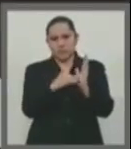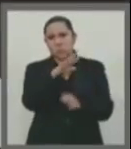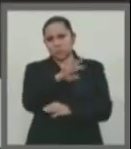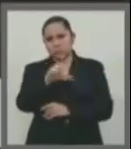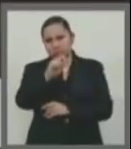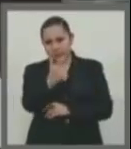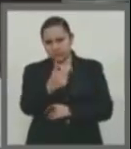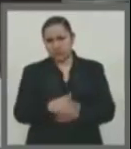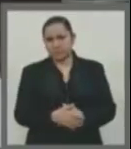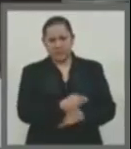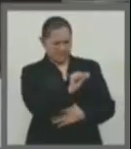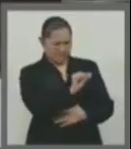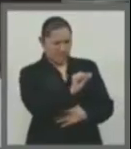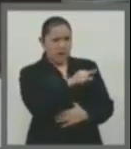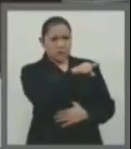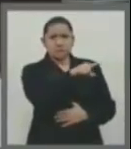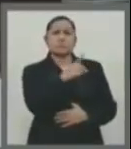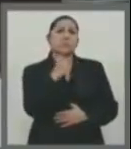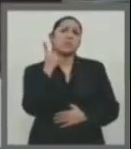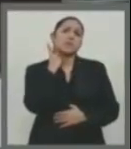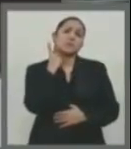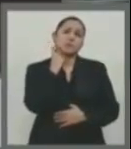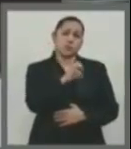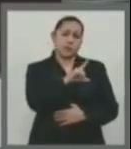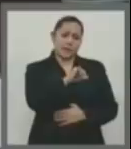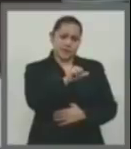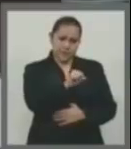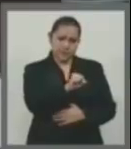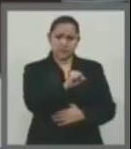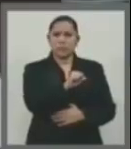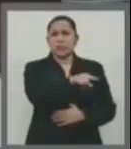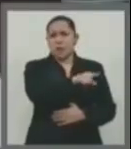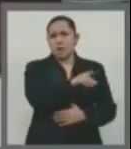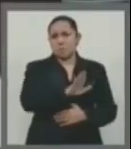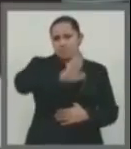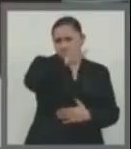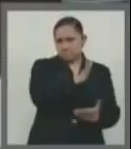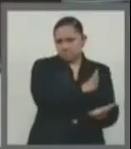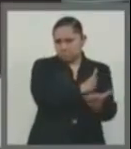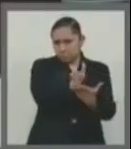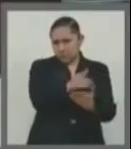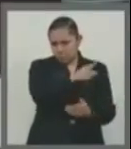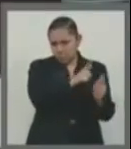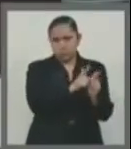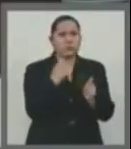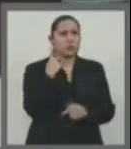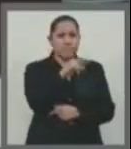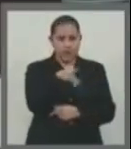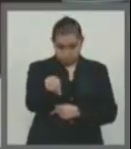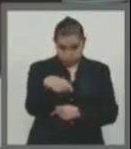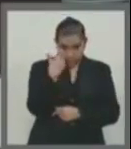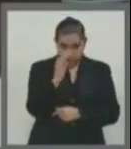38,427. Tiene una interpelación por parte del diputado Elías Lisha del PAN. Le pregunto, diputado, si la admite.